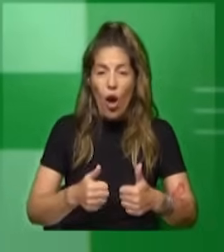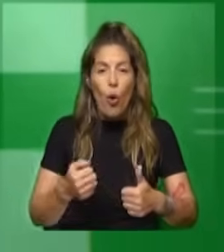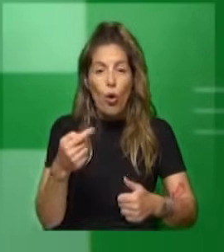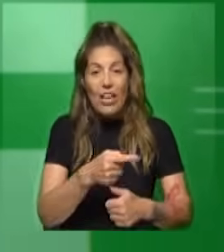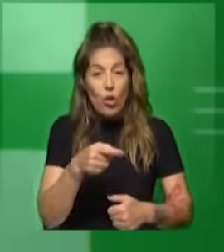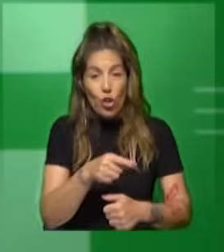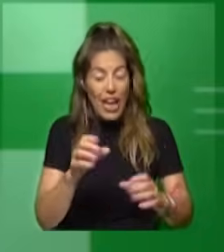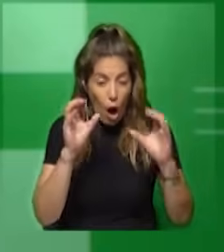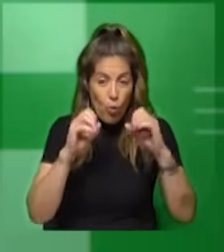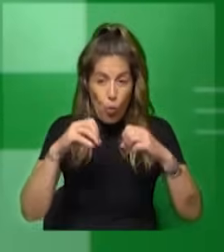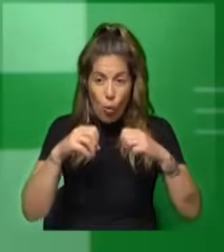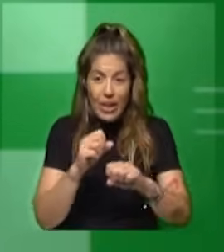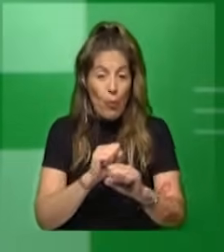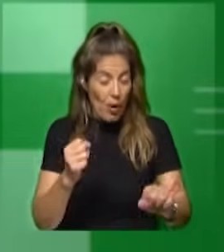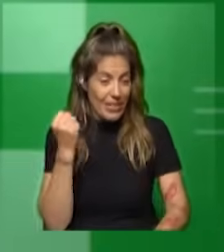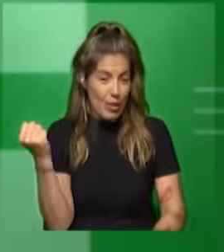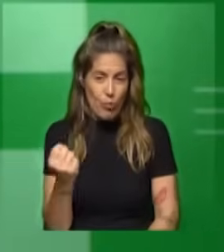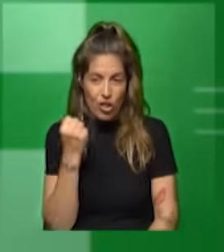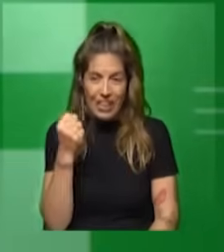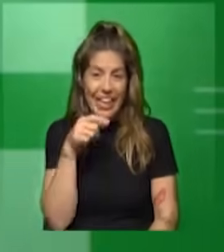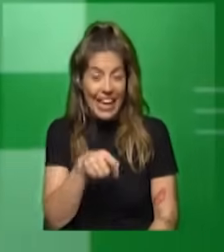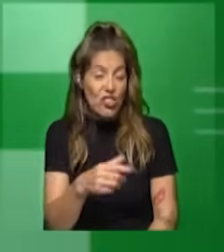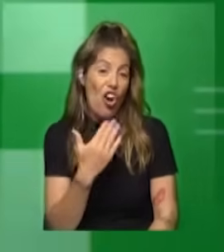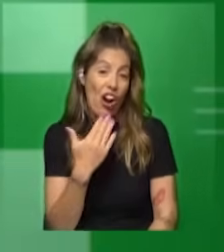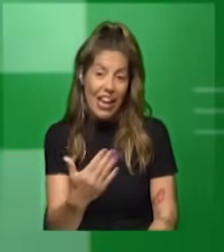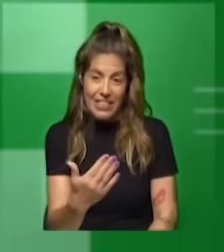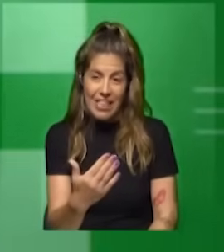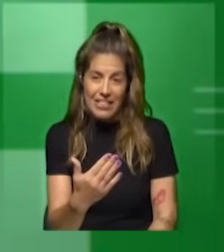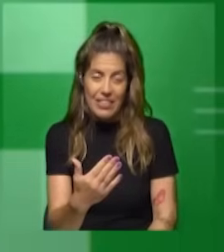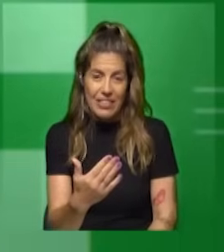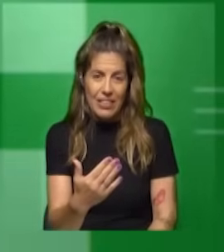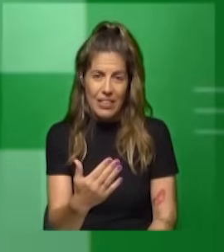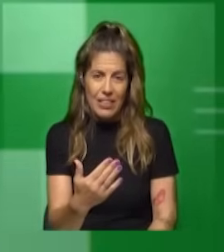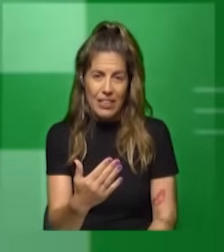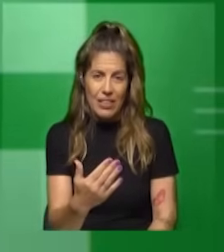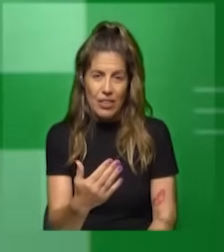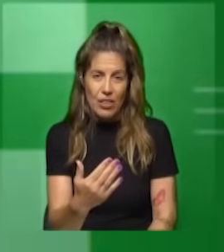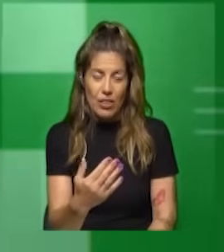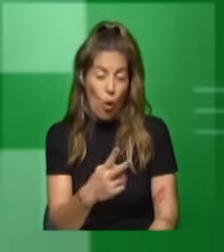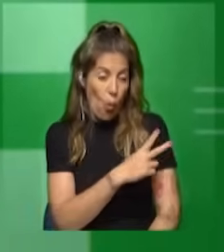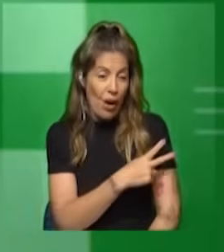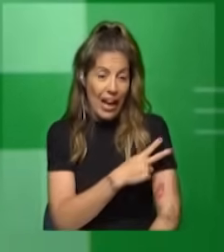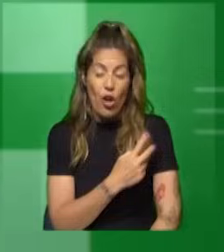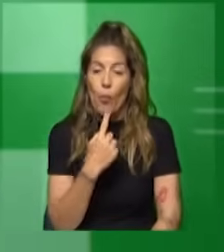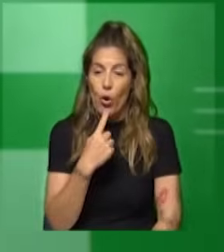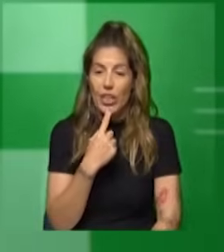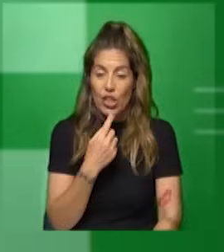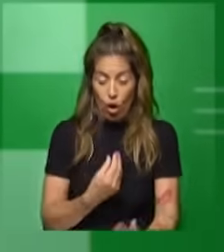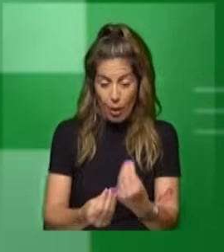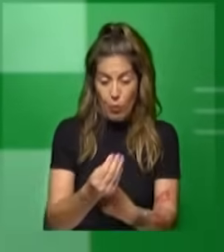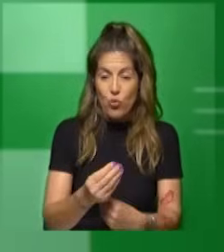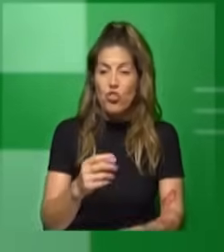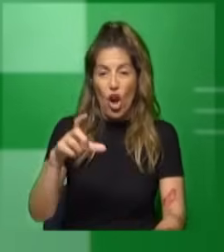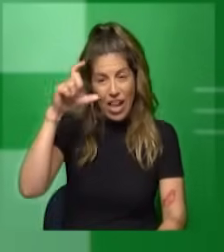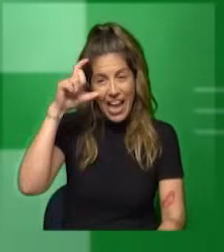Google que puede ser muy importante, y eso es gracias a un cargo político que puso Biden, que es el